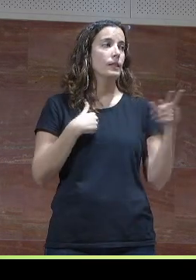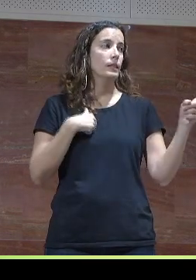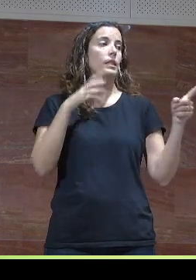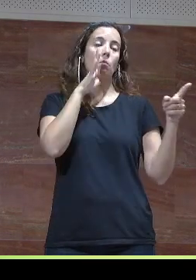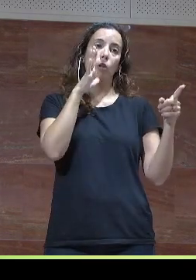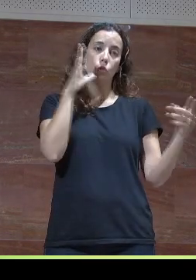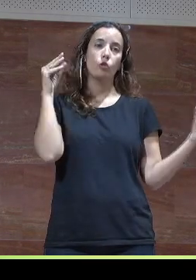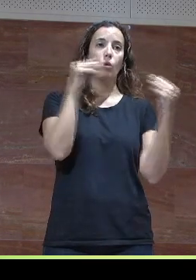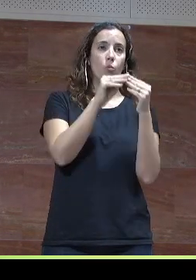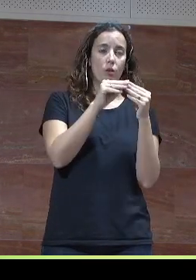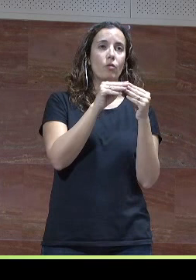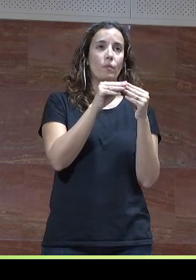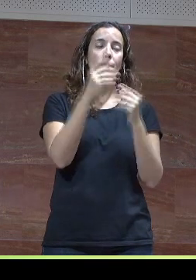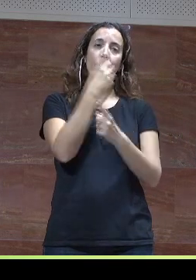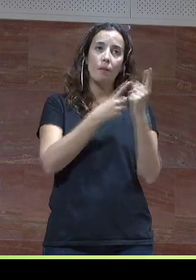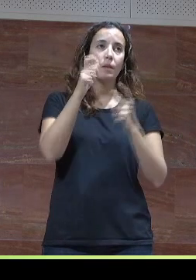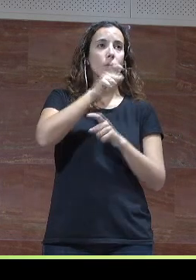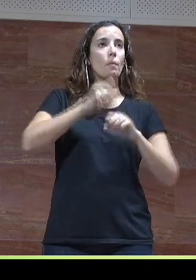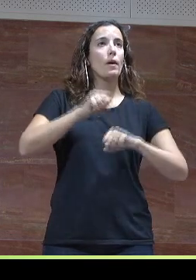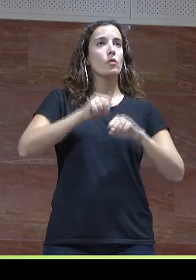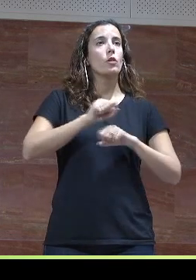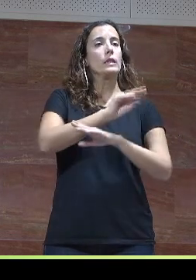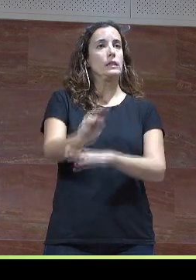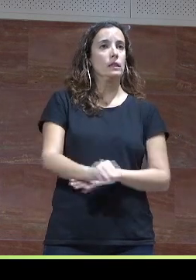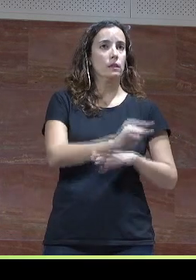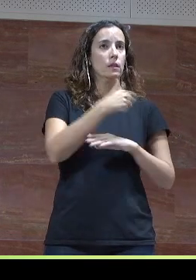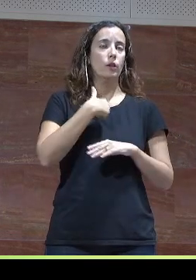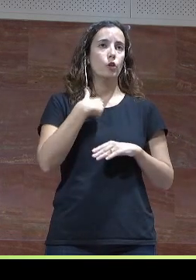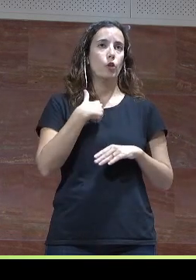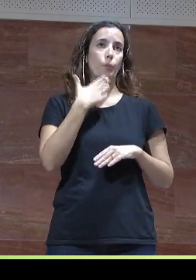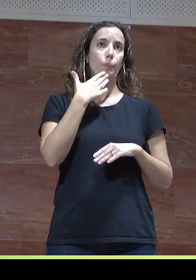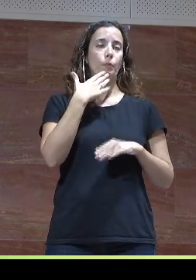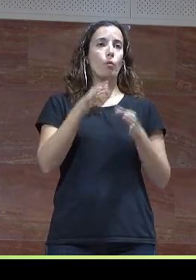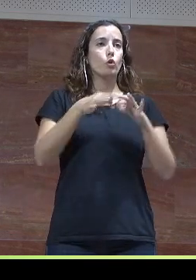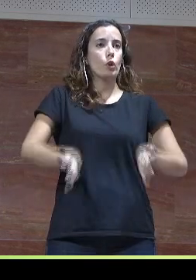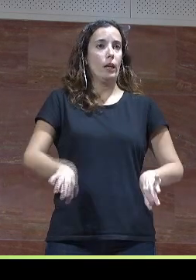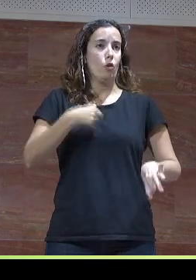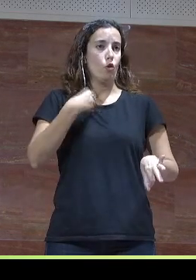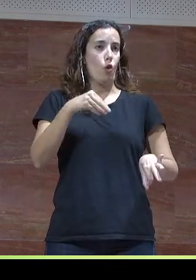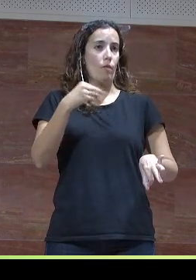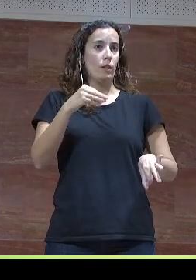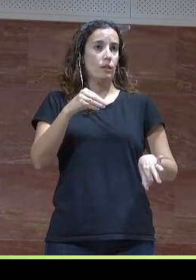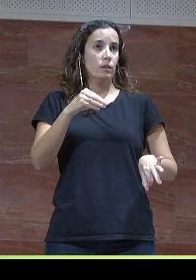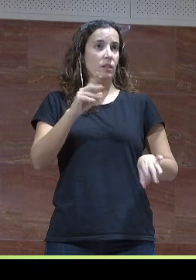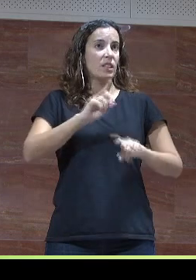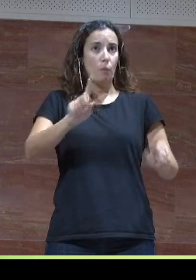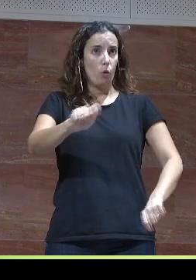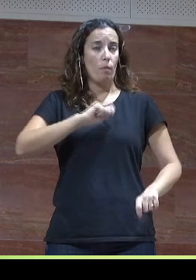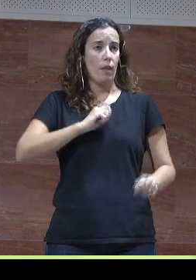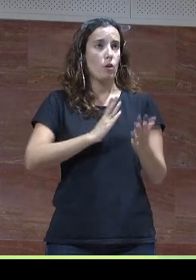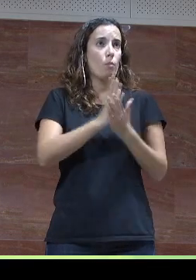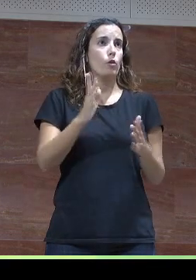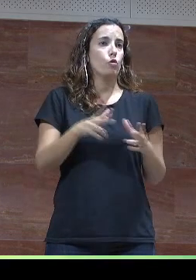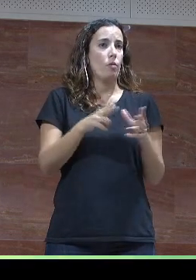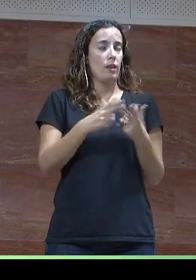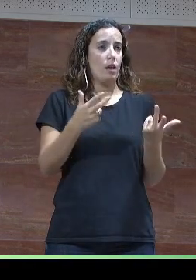este paternalismo en el que a veces caen las personas mayores. Es decir, yo como soltero y joven tampoco me dan opciones sociales. O sea, yo no tengo una